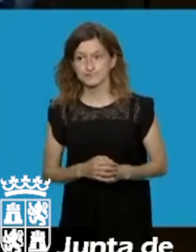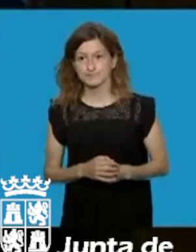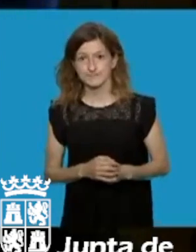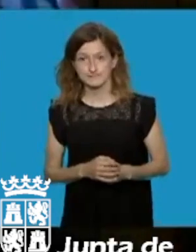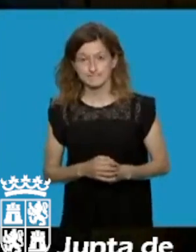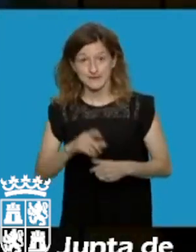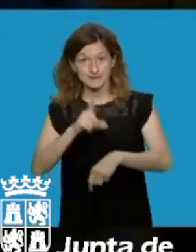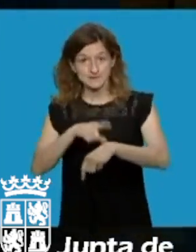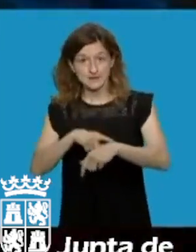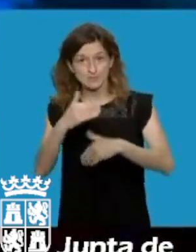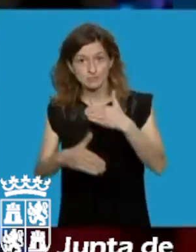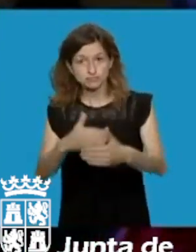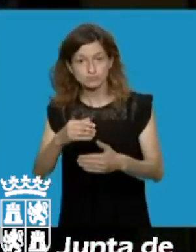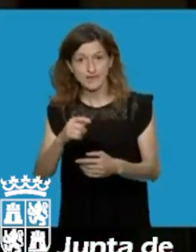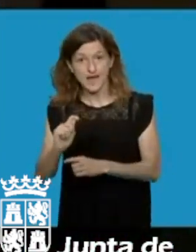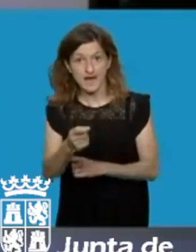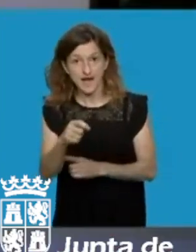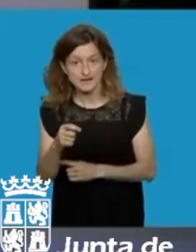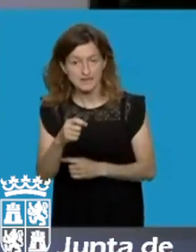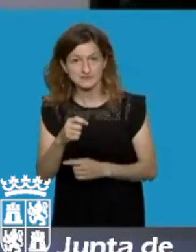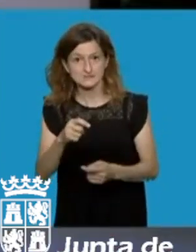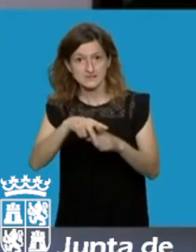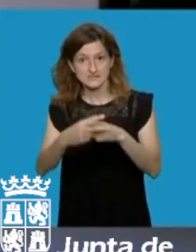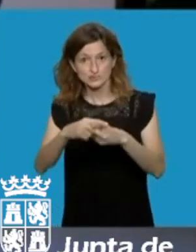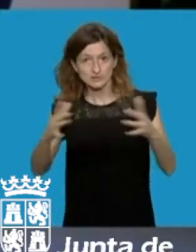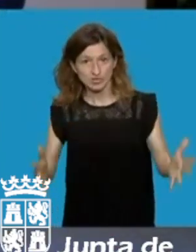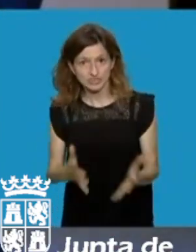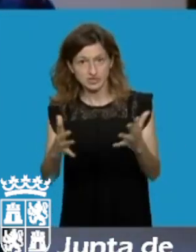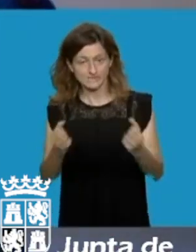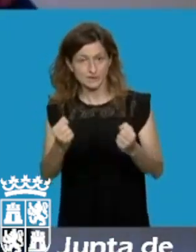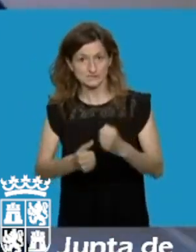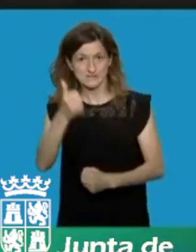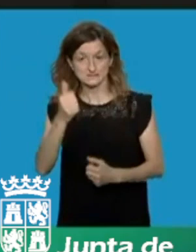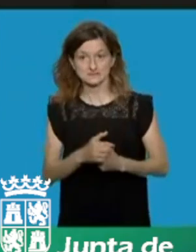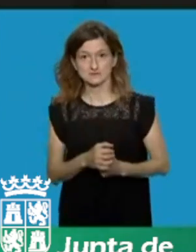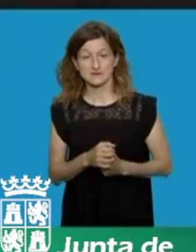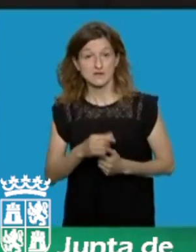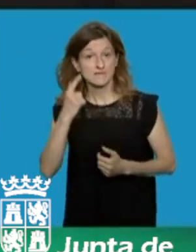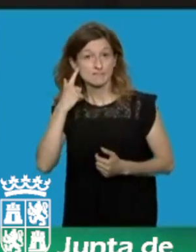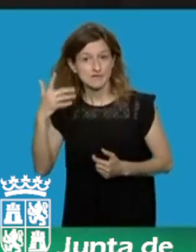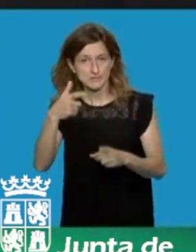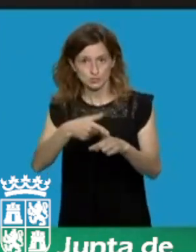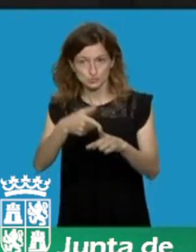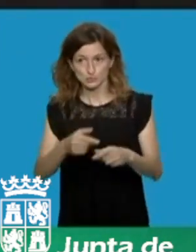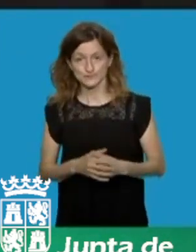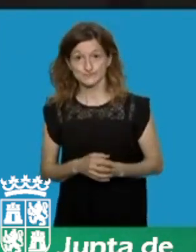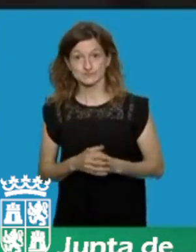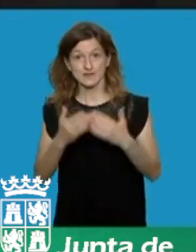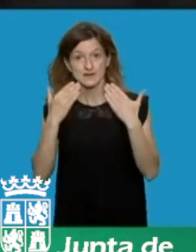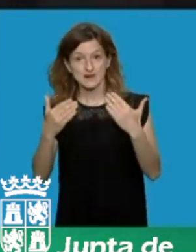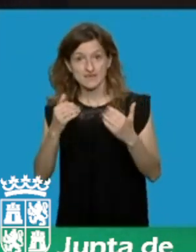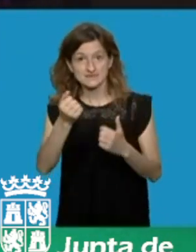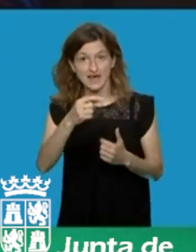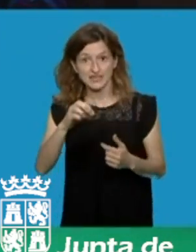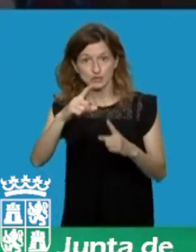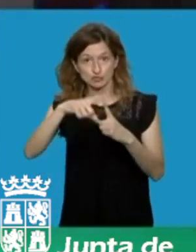Con el paso del tiempo, las armas pasaron a ser instrumentos más ligeros y resistentes, popularizándose su uso. Gracias al acero de